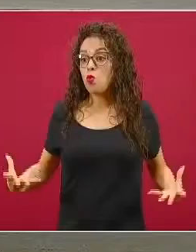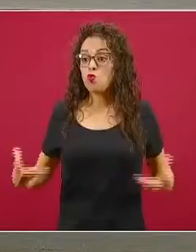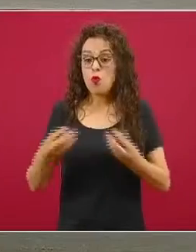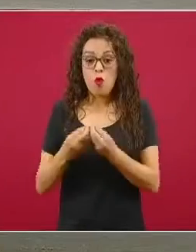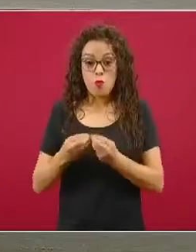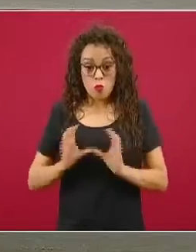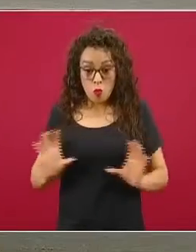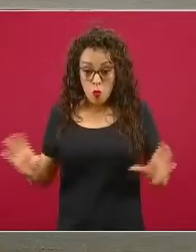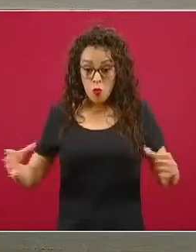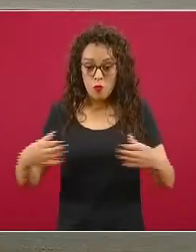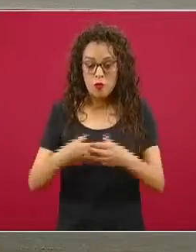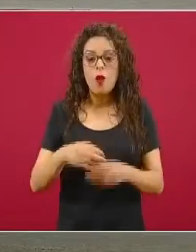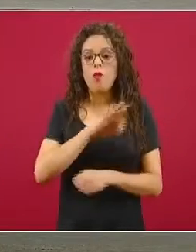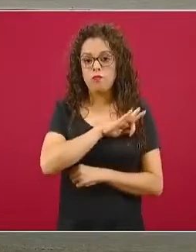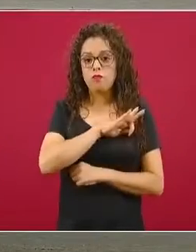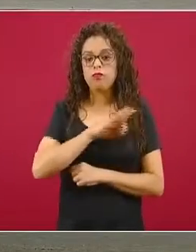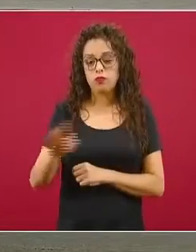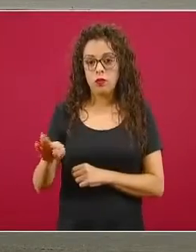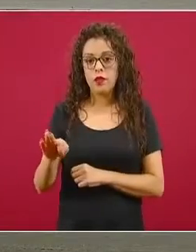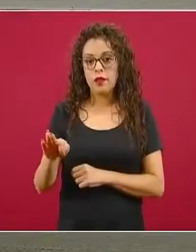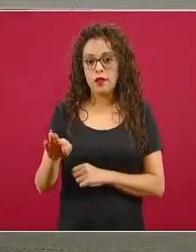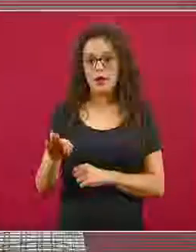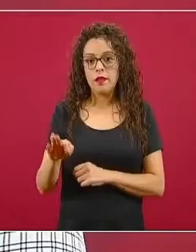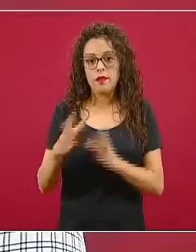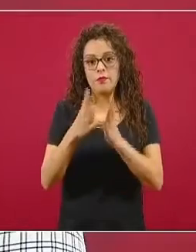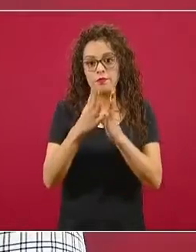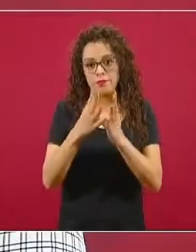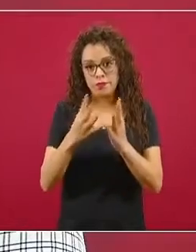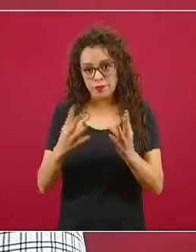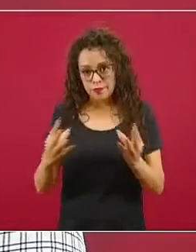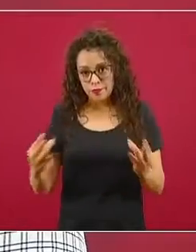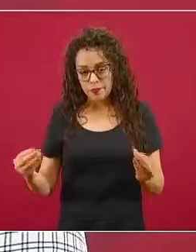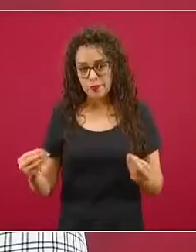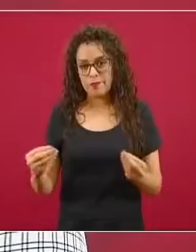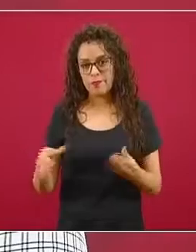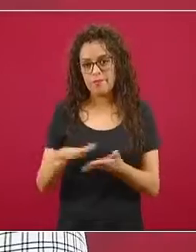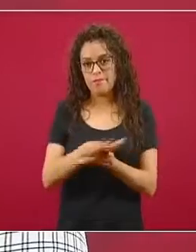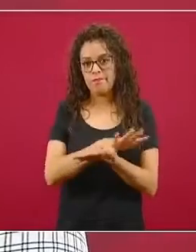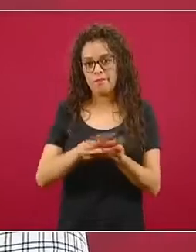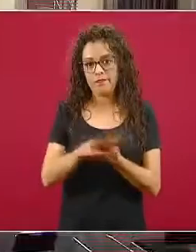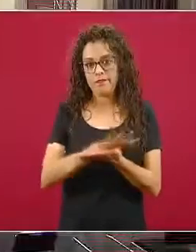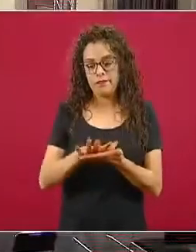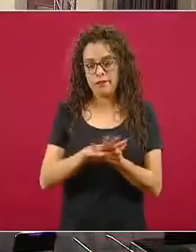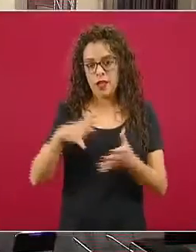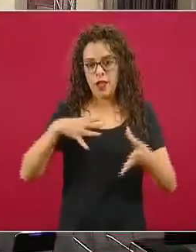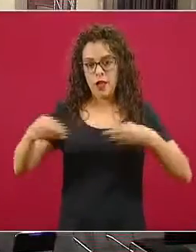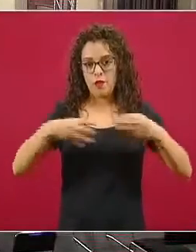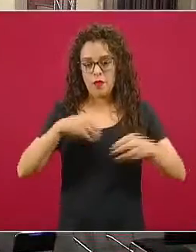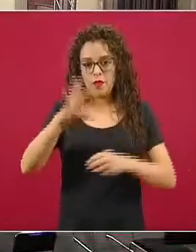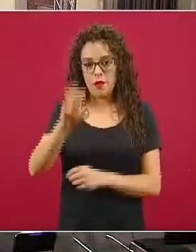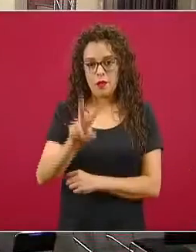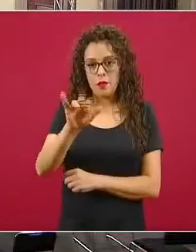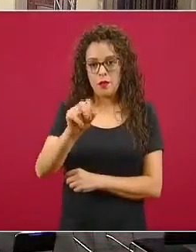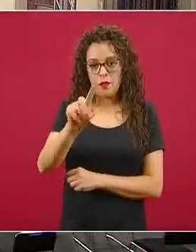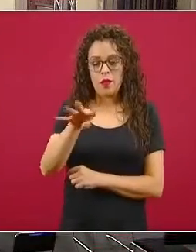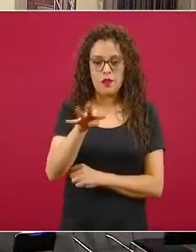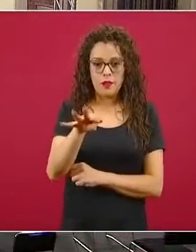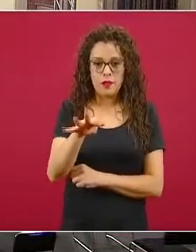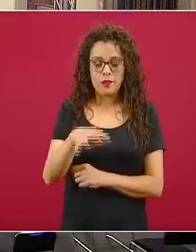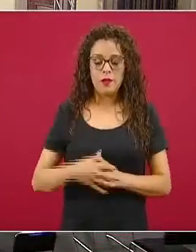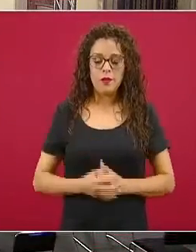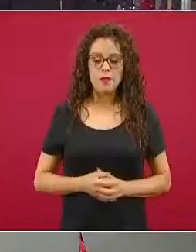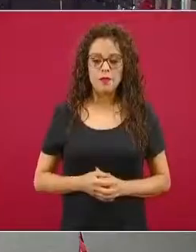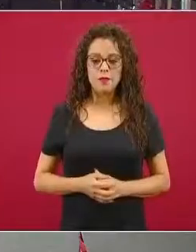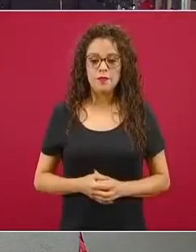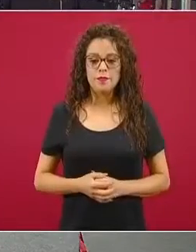colectiva a poder en un momento determinado vencer a la epidemia de COVID-19. Por favor.